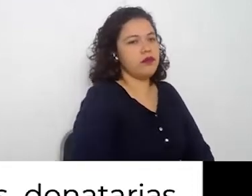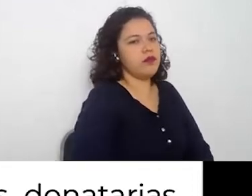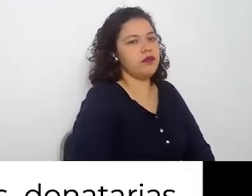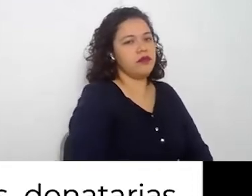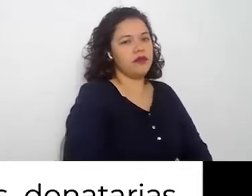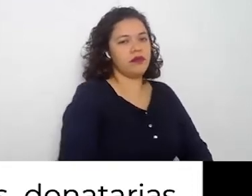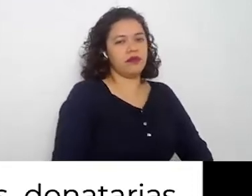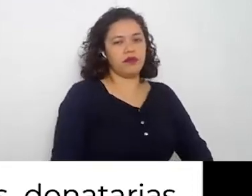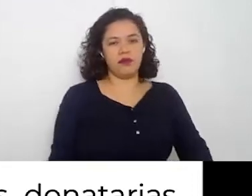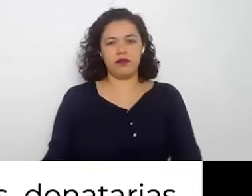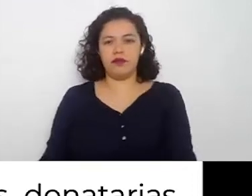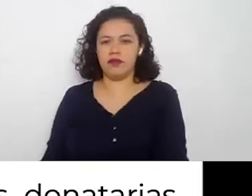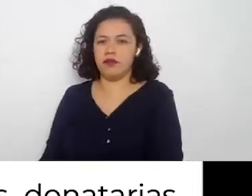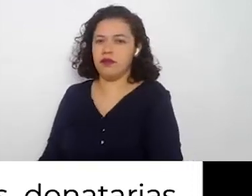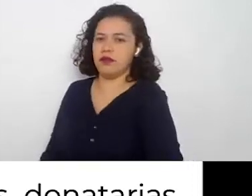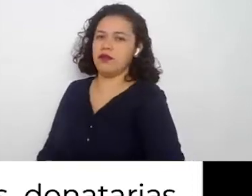La regla